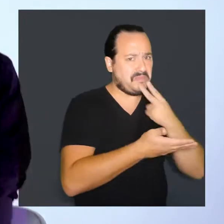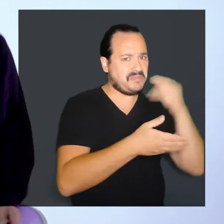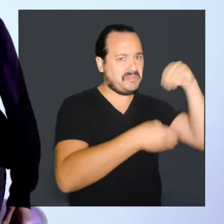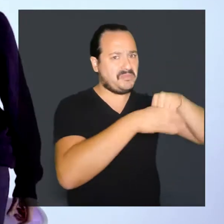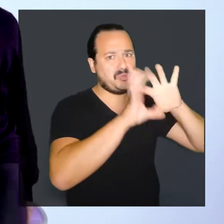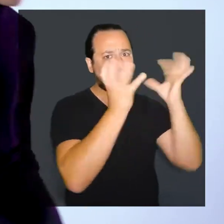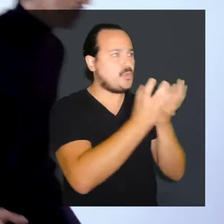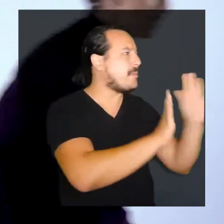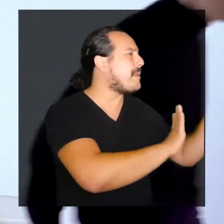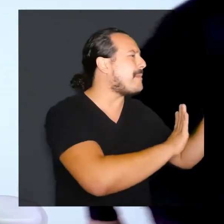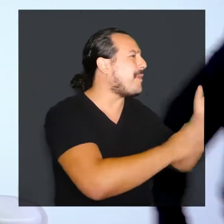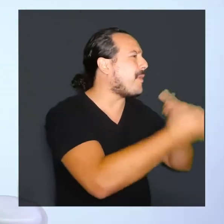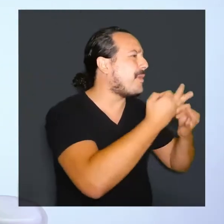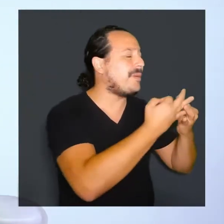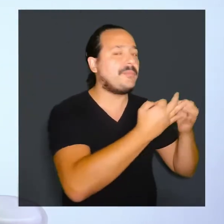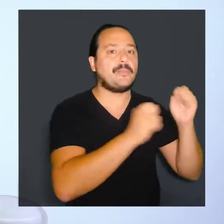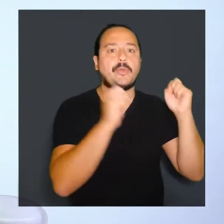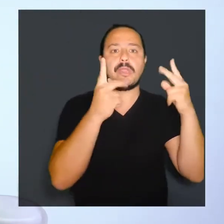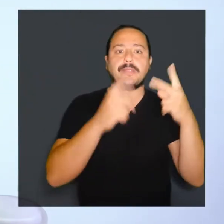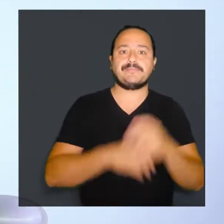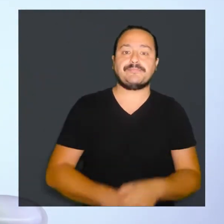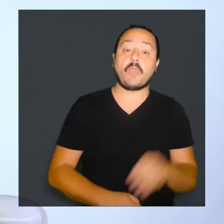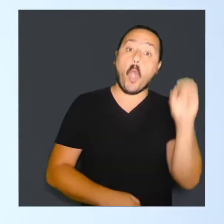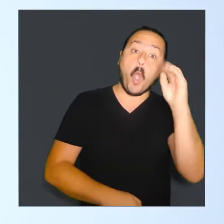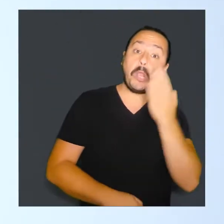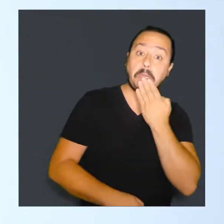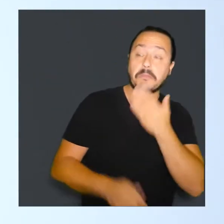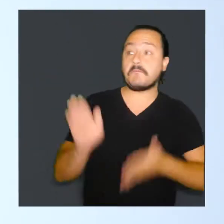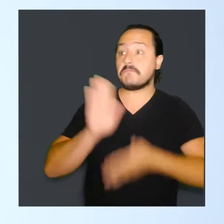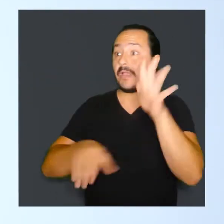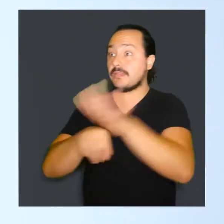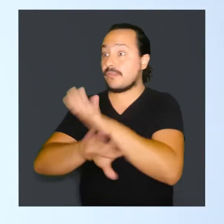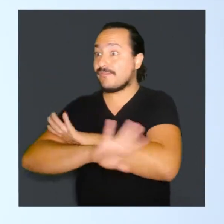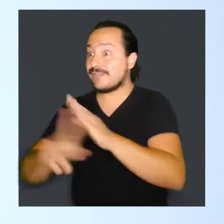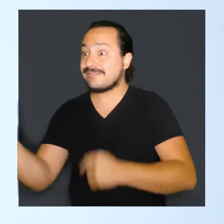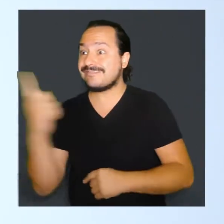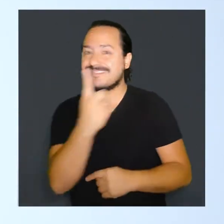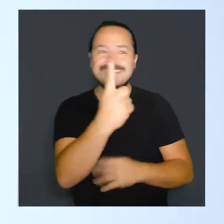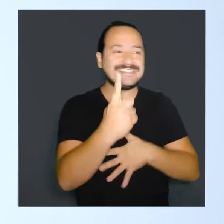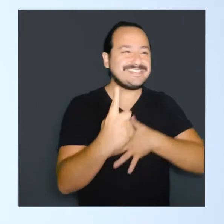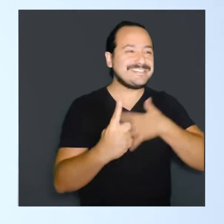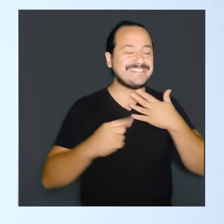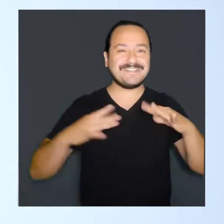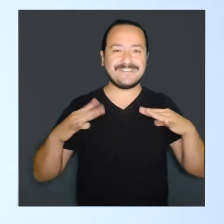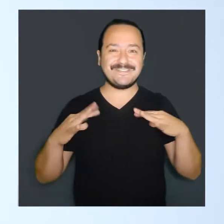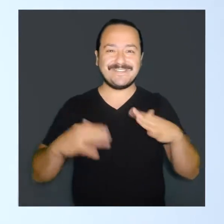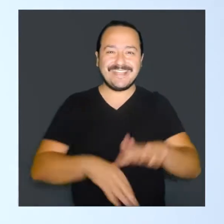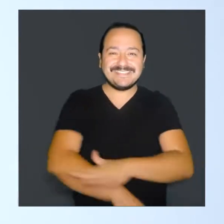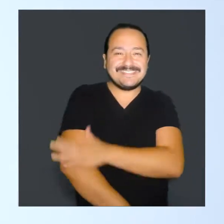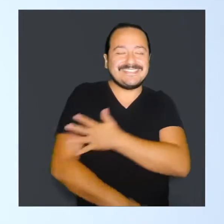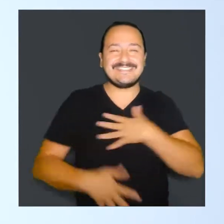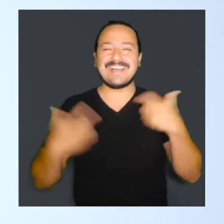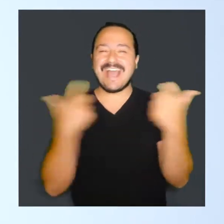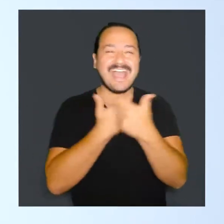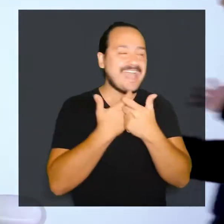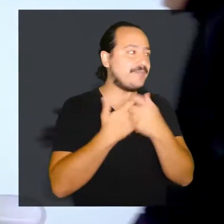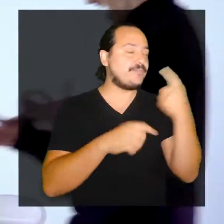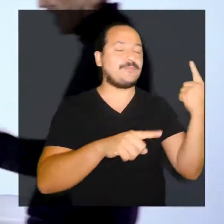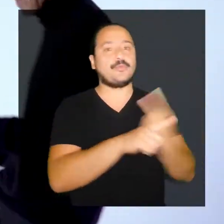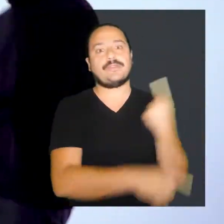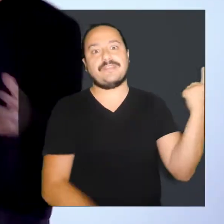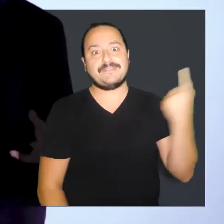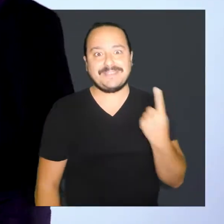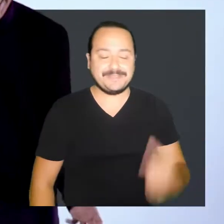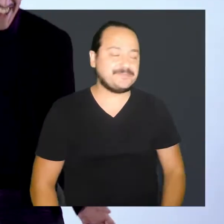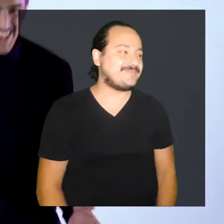es mi misión en este mundo. Oye, pero bueno, o al contrario, muy felices por lo que vimos. Estas sensaciones tienen